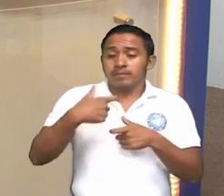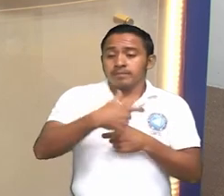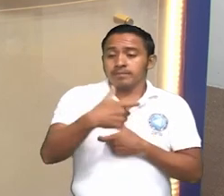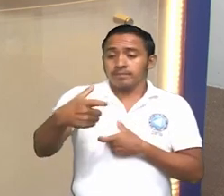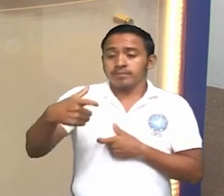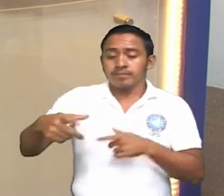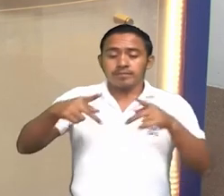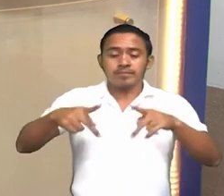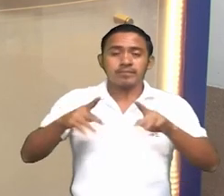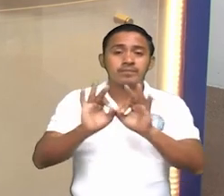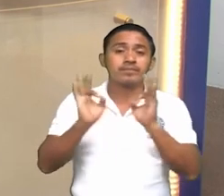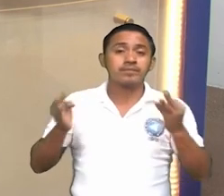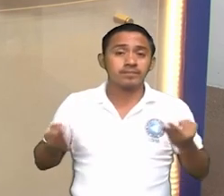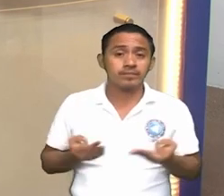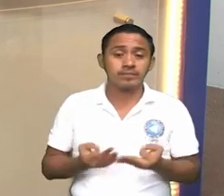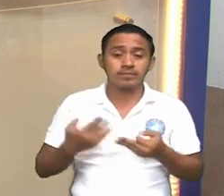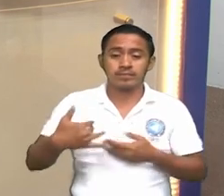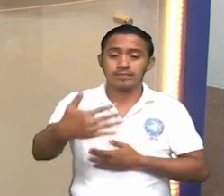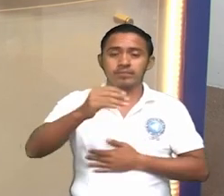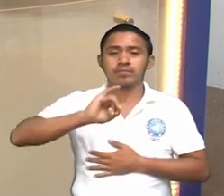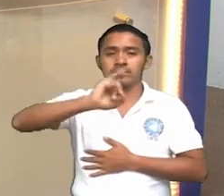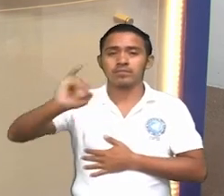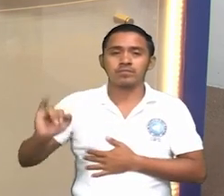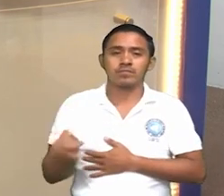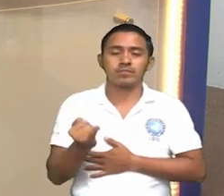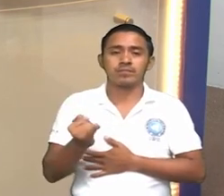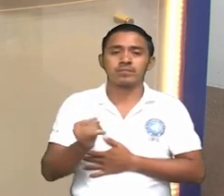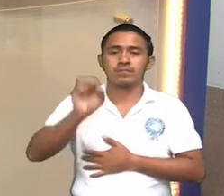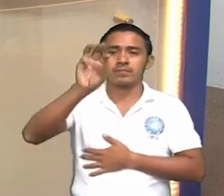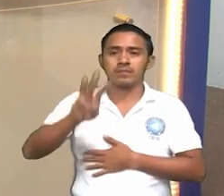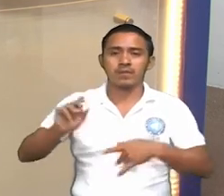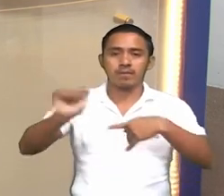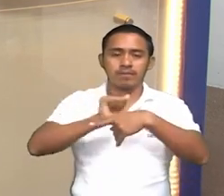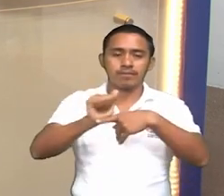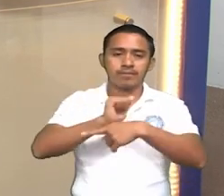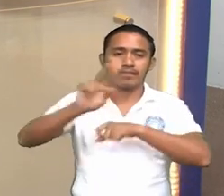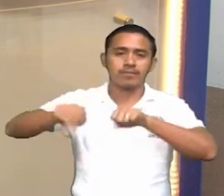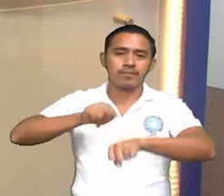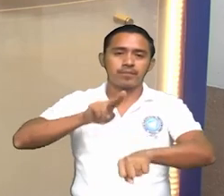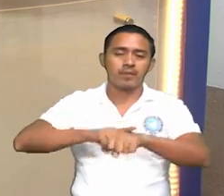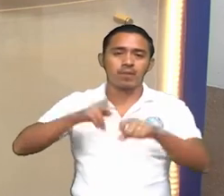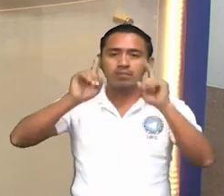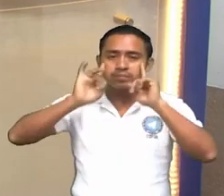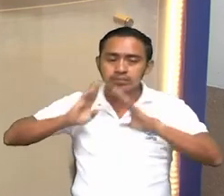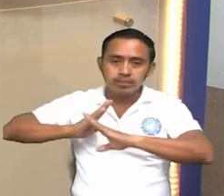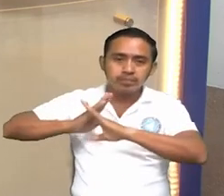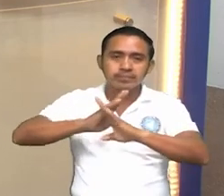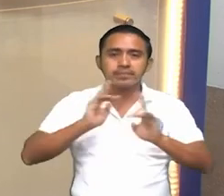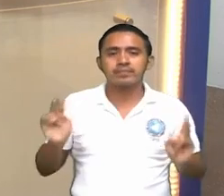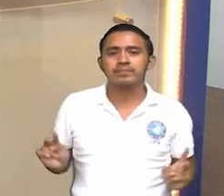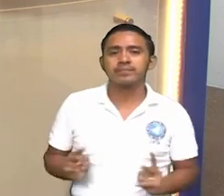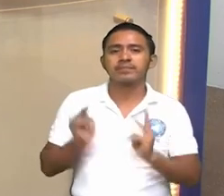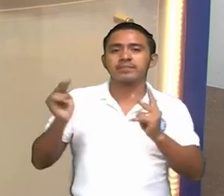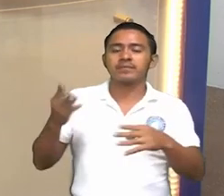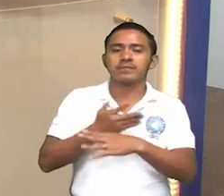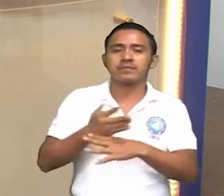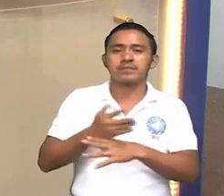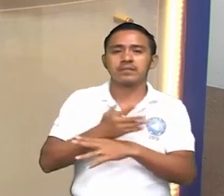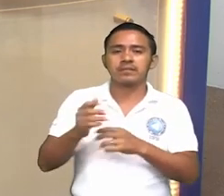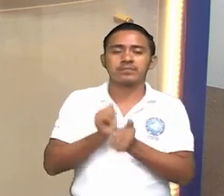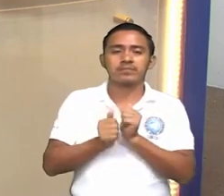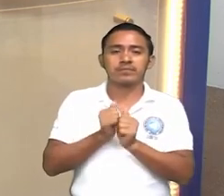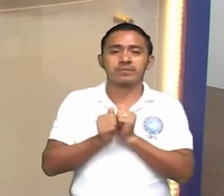las familias a sumarse este próximo jueves al tercer ejercicio nacional para preservar la vida ante diferentes